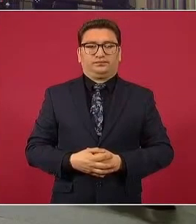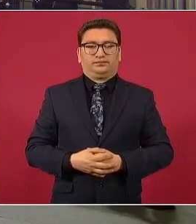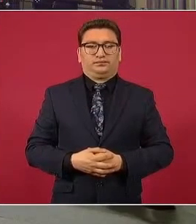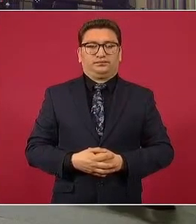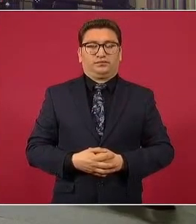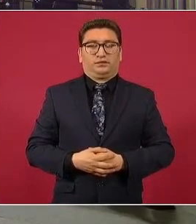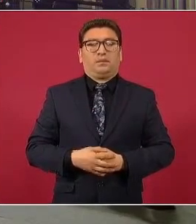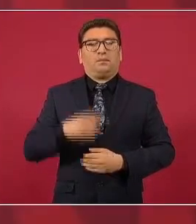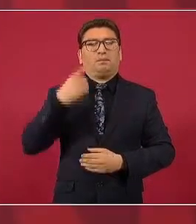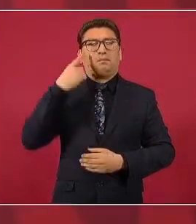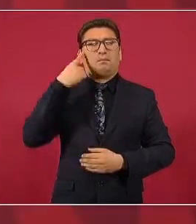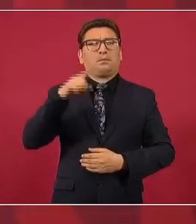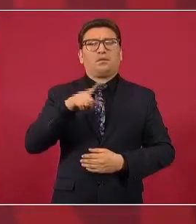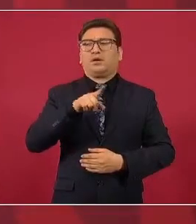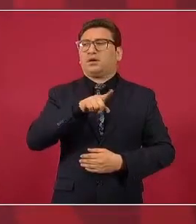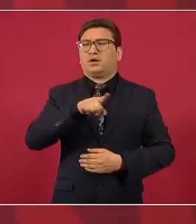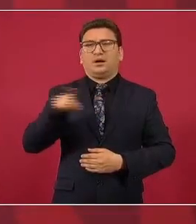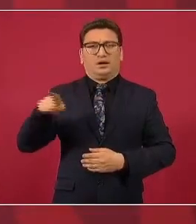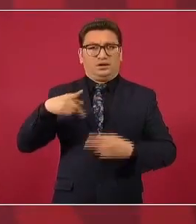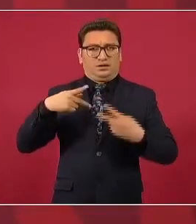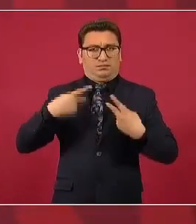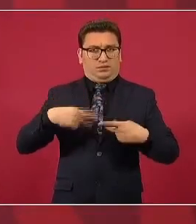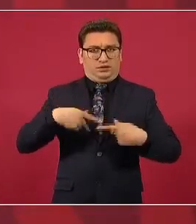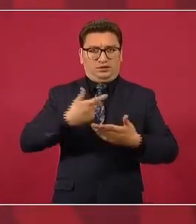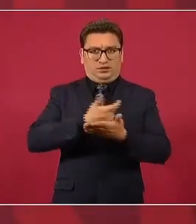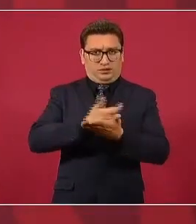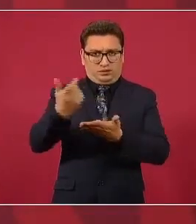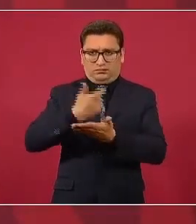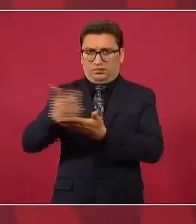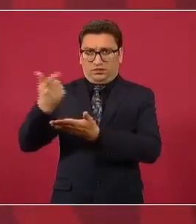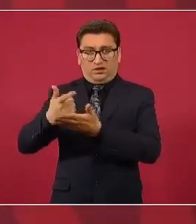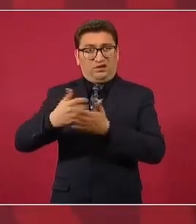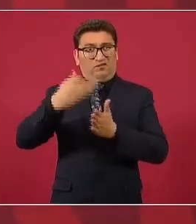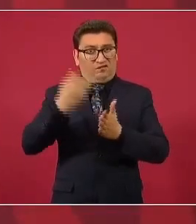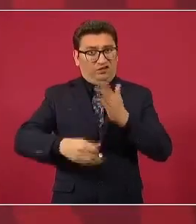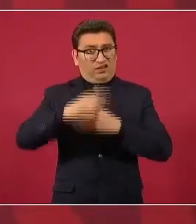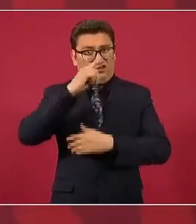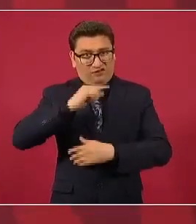no les falte los sueldos, las prestaciones,